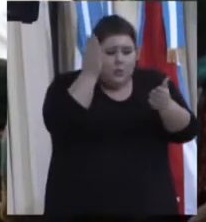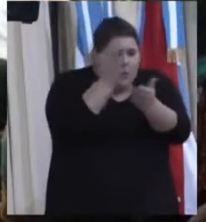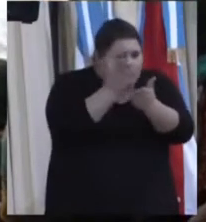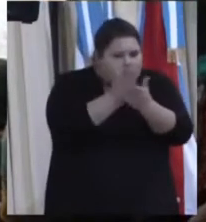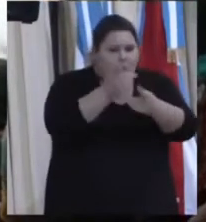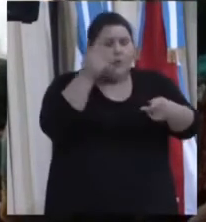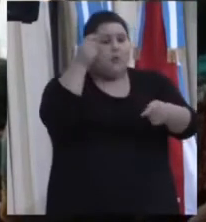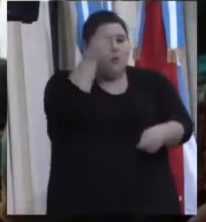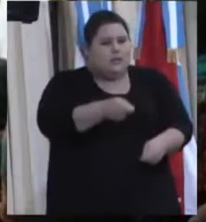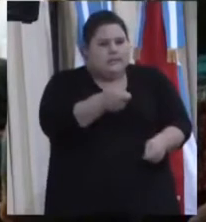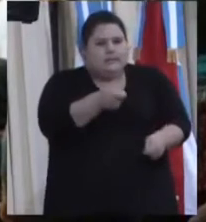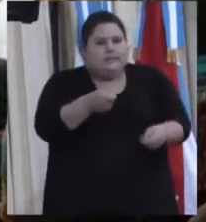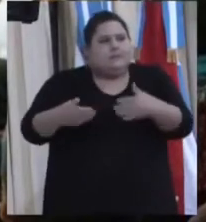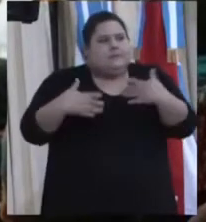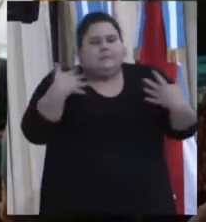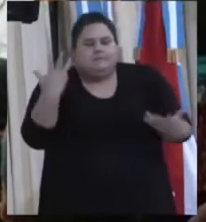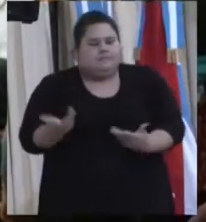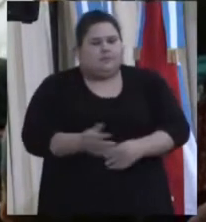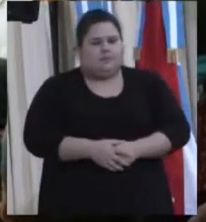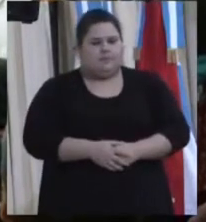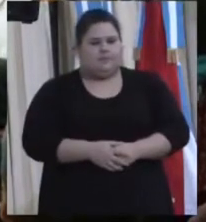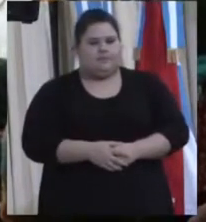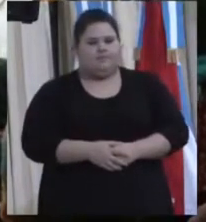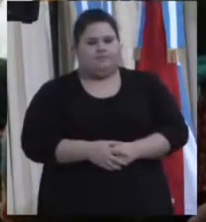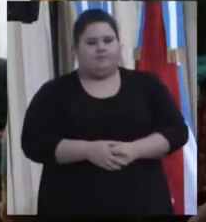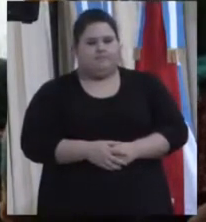dos cosas, en fin.